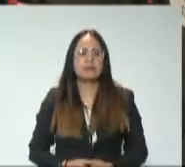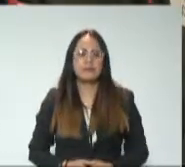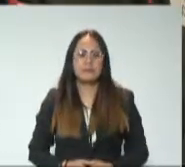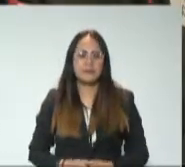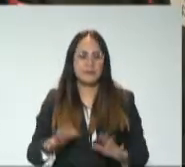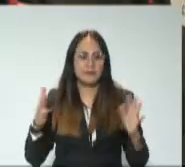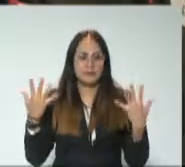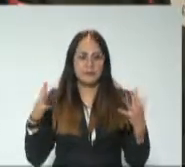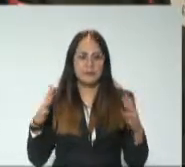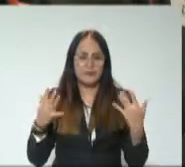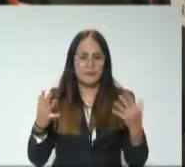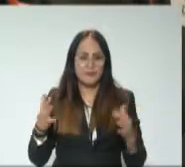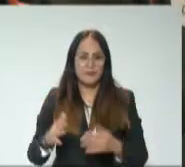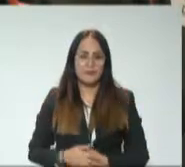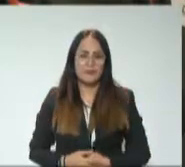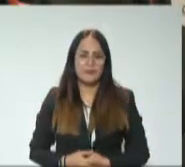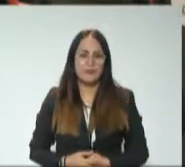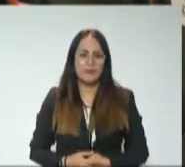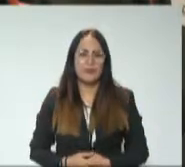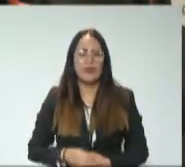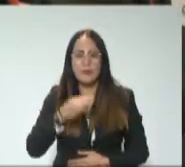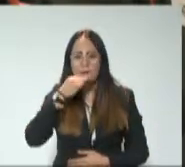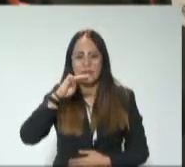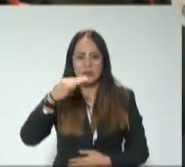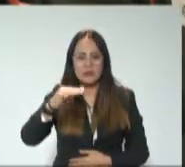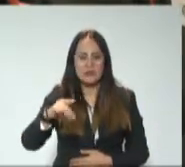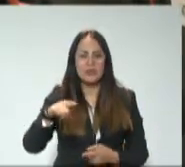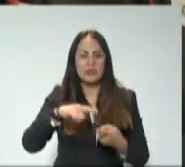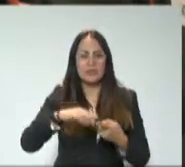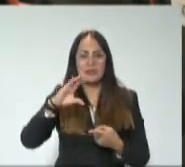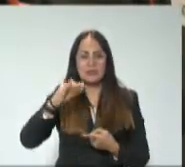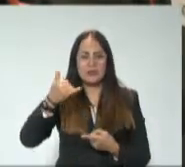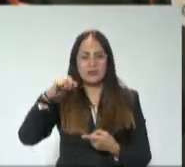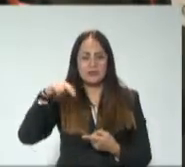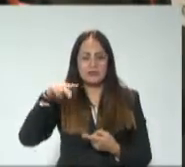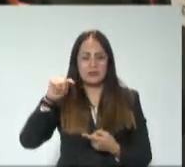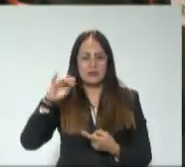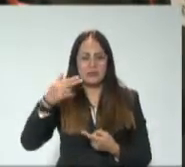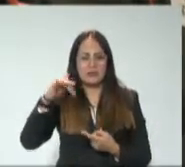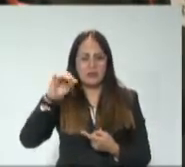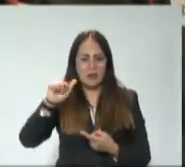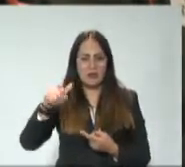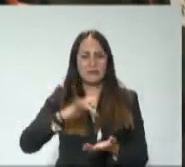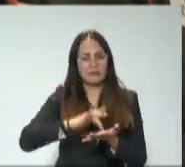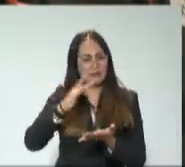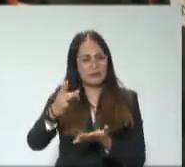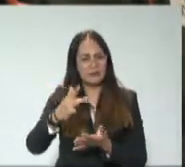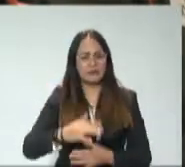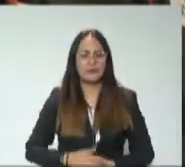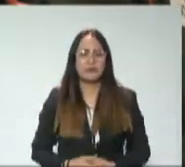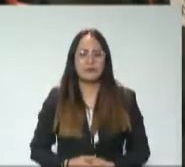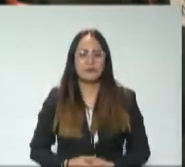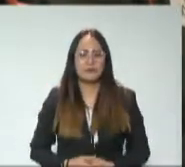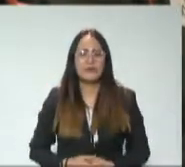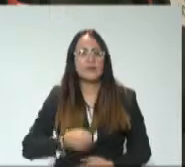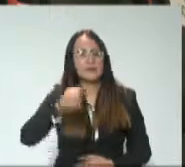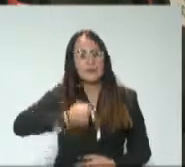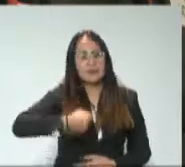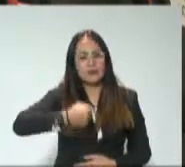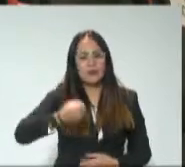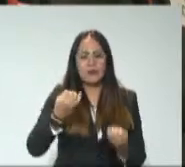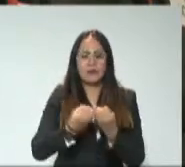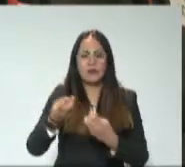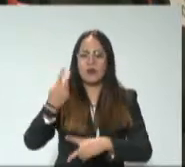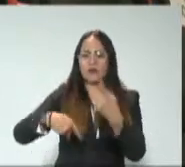gracias agradecemos el mensaje de la maestra Cintia Patricia cantero Pacheco saludamos también la